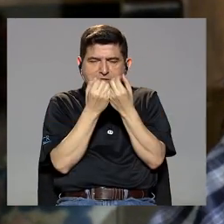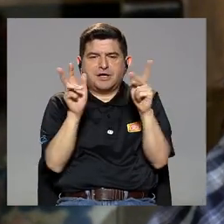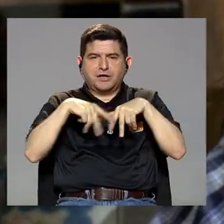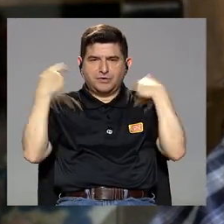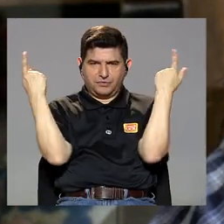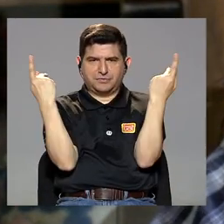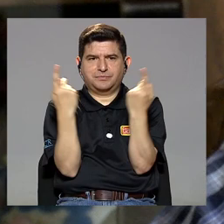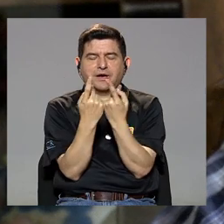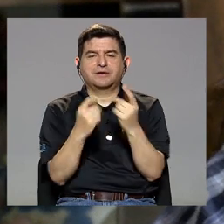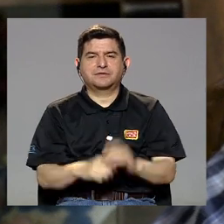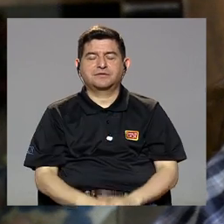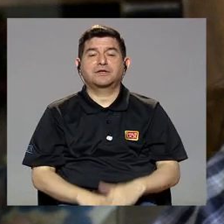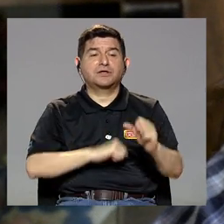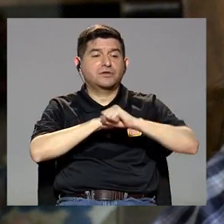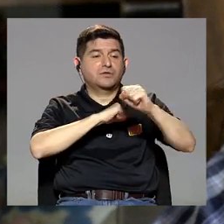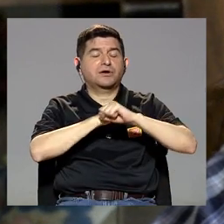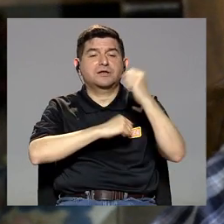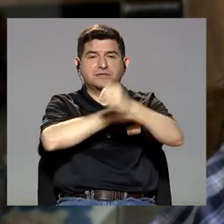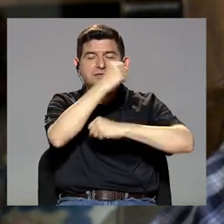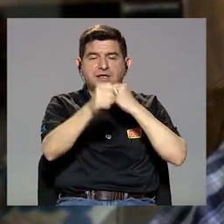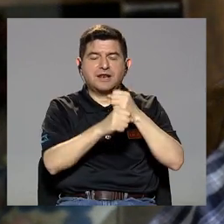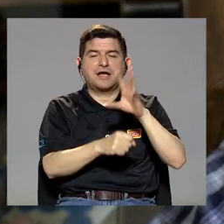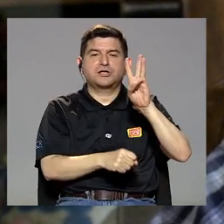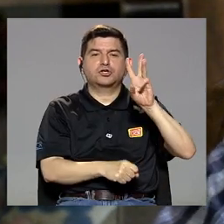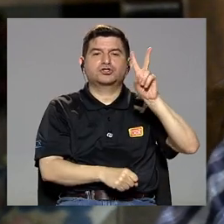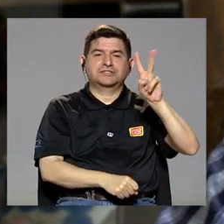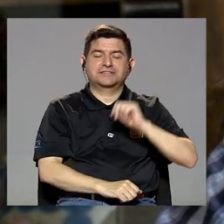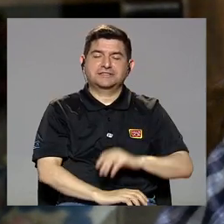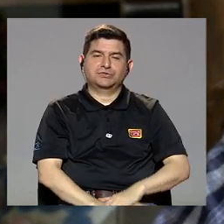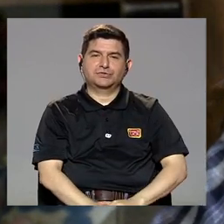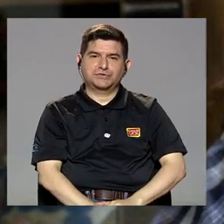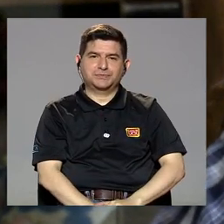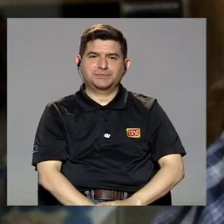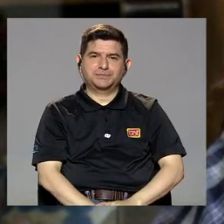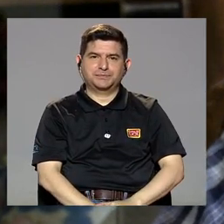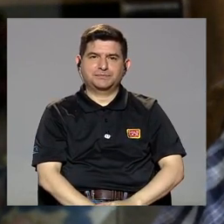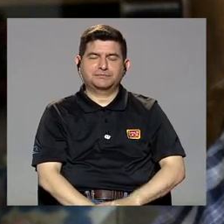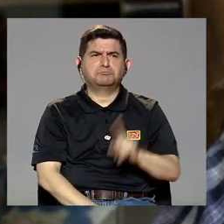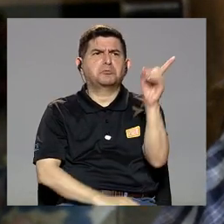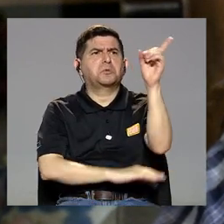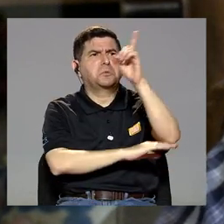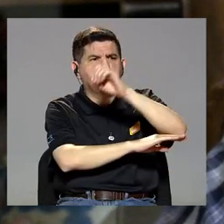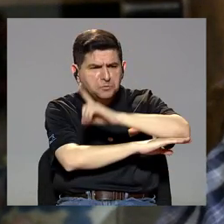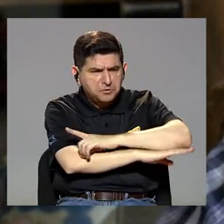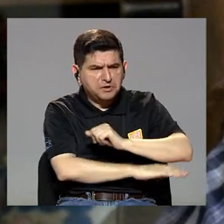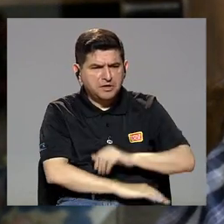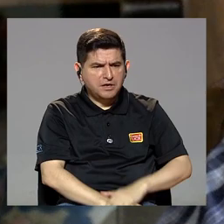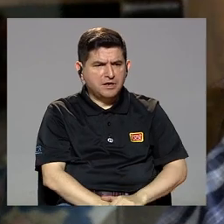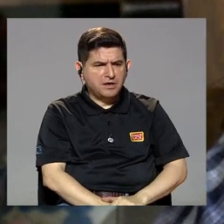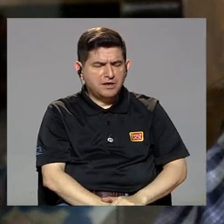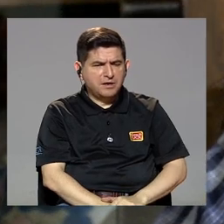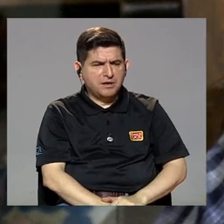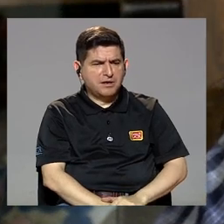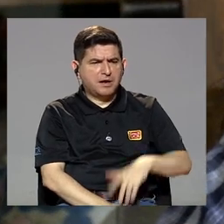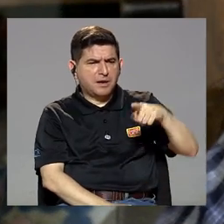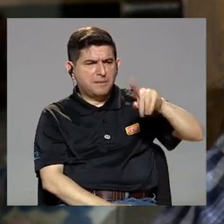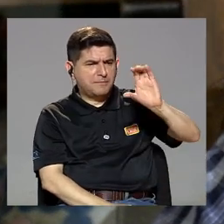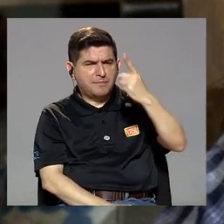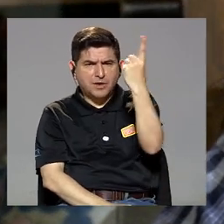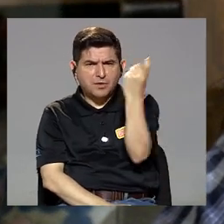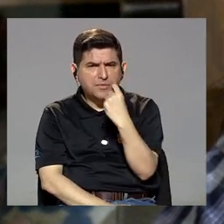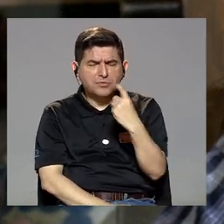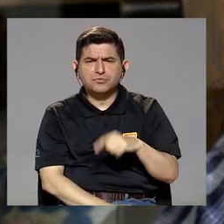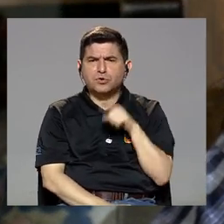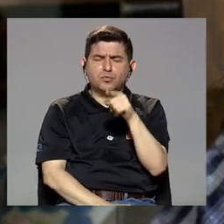para la campaña del 62 un día de los bajones preguntó que este